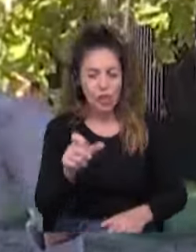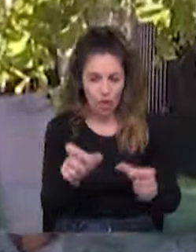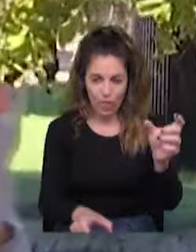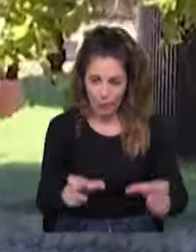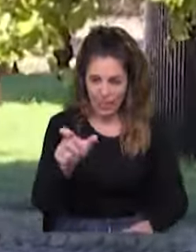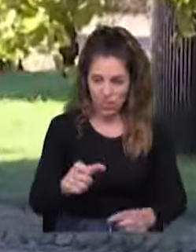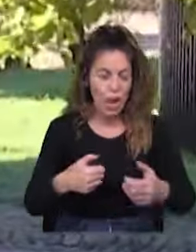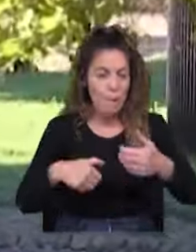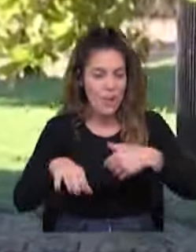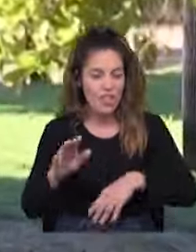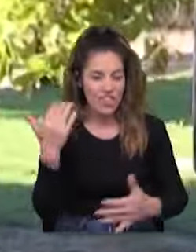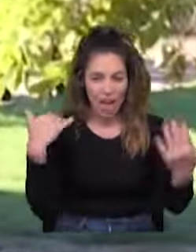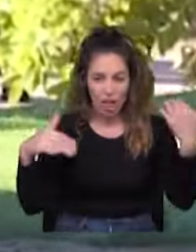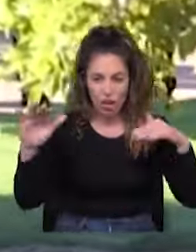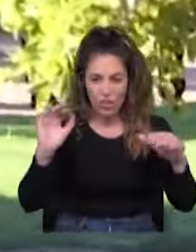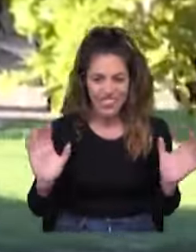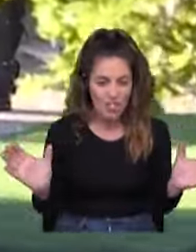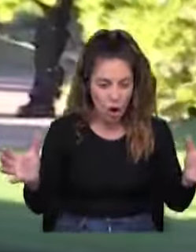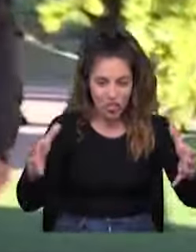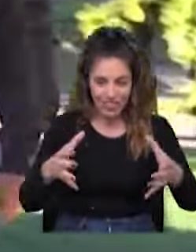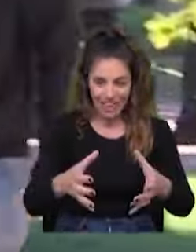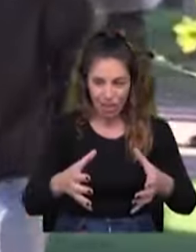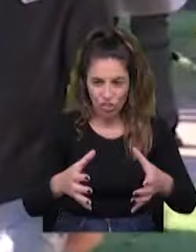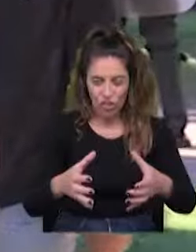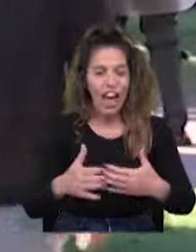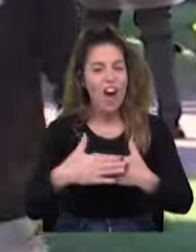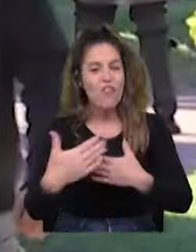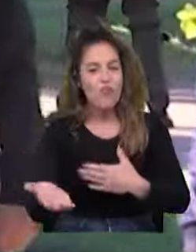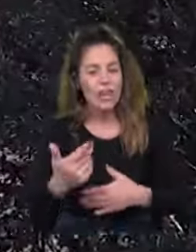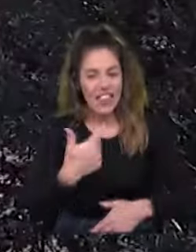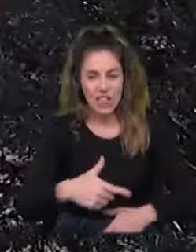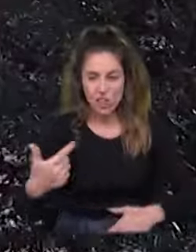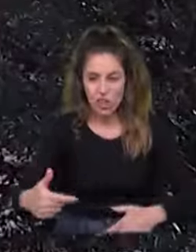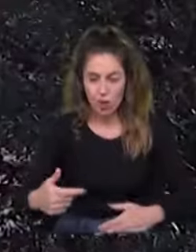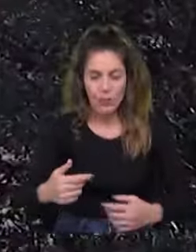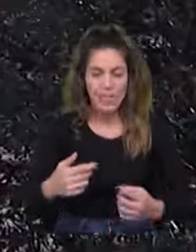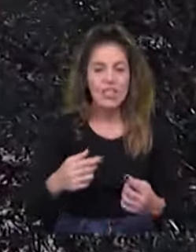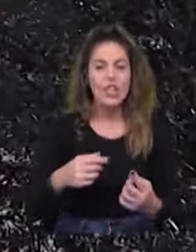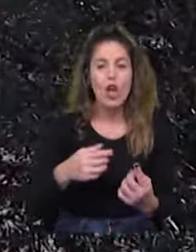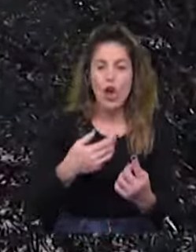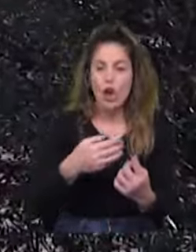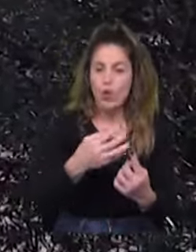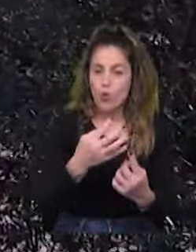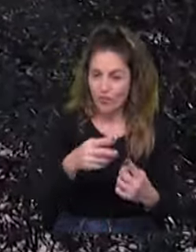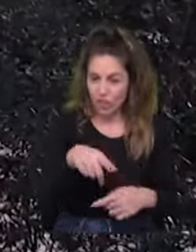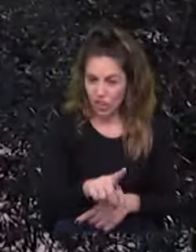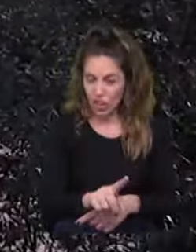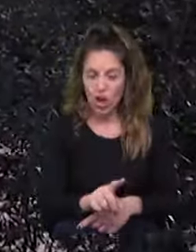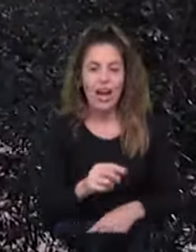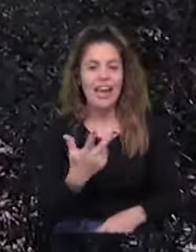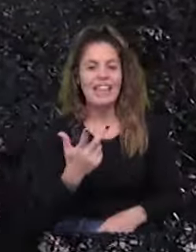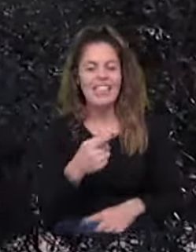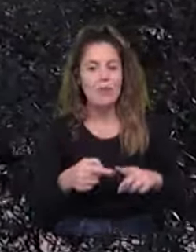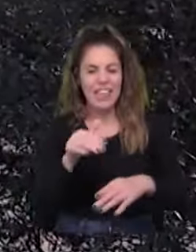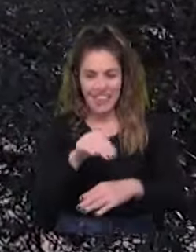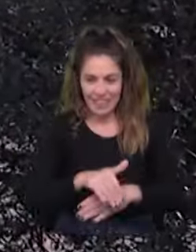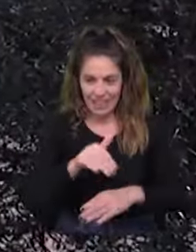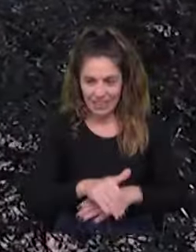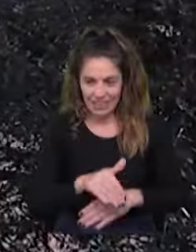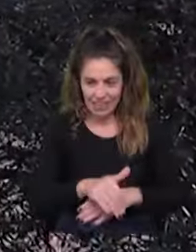en su mayoría de adolescentes se concentraron A las afueras del shopping nuevo centro sobre las 15:30 horas a esa hora